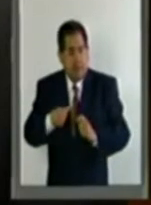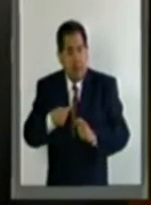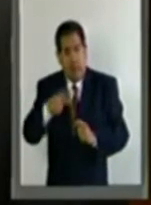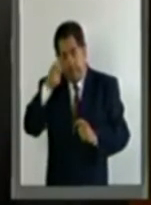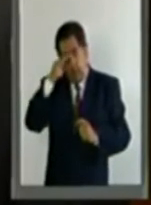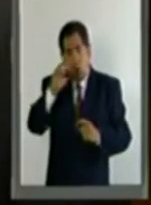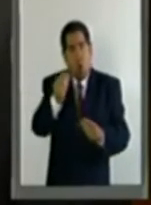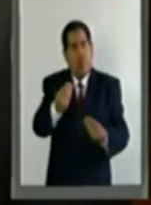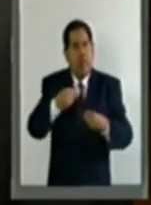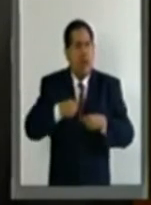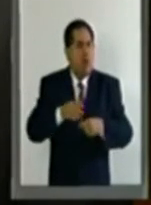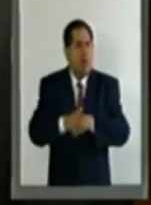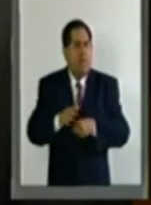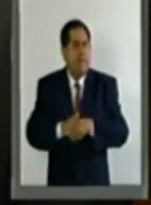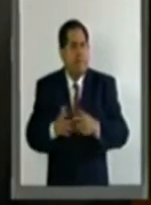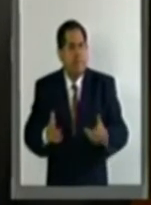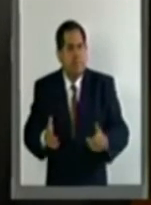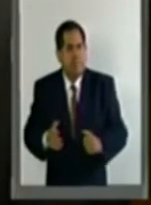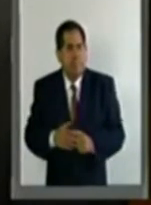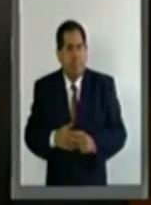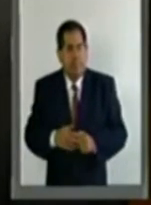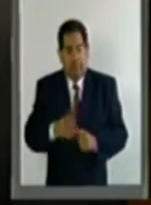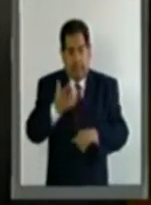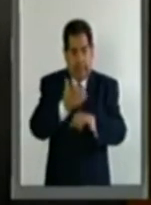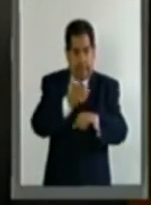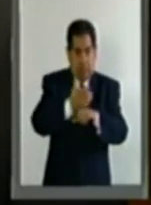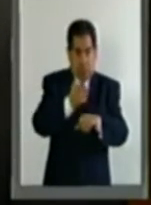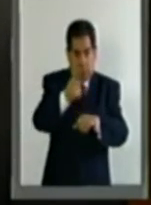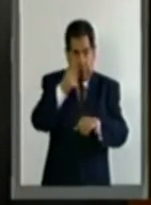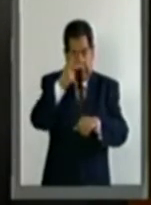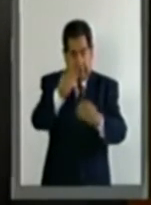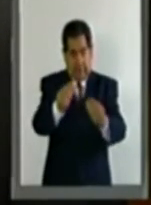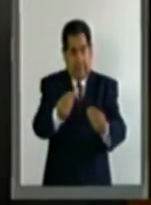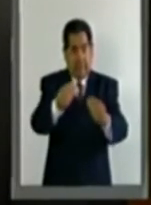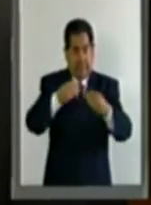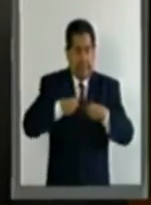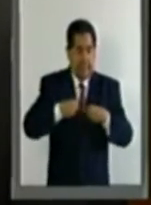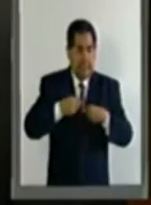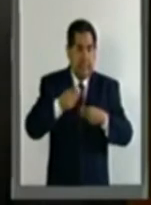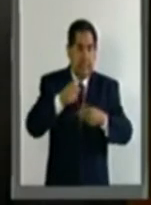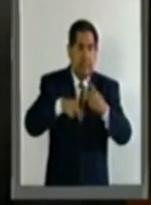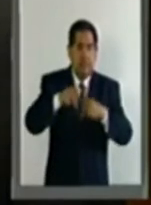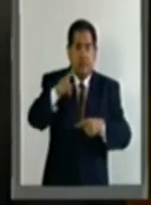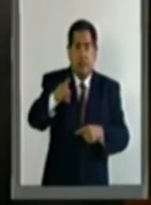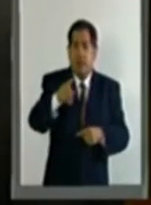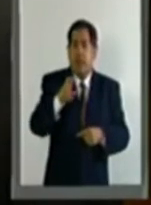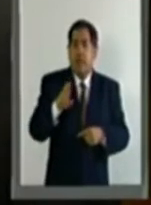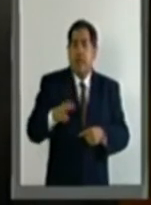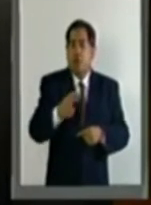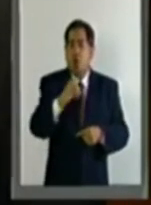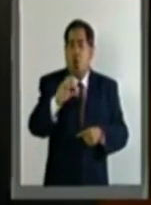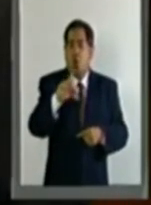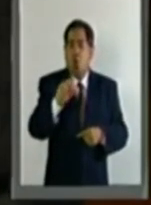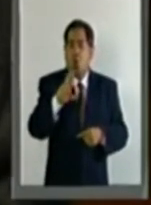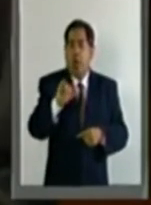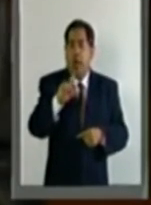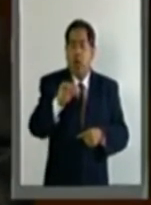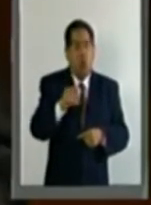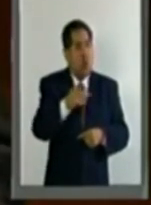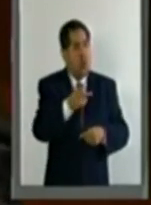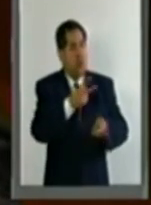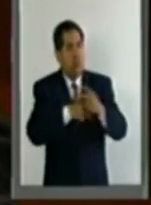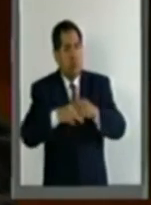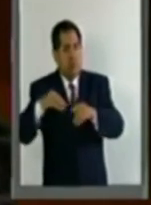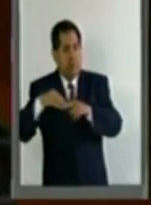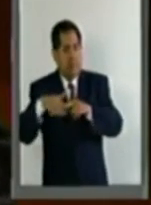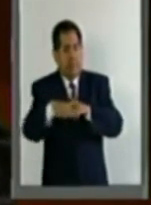México recibe de los Estados Unidos, procedentes de la cuenca del río Colorado, que